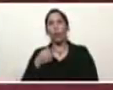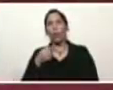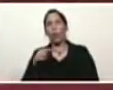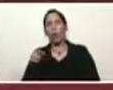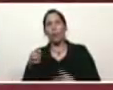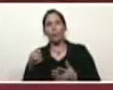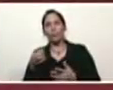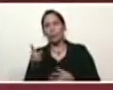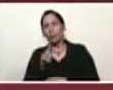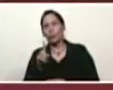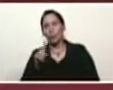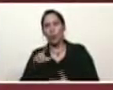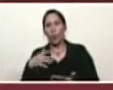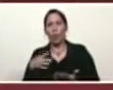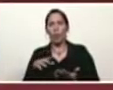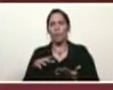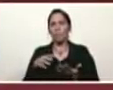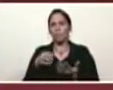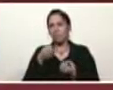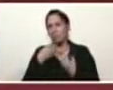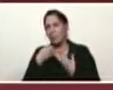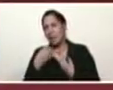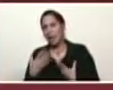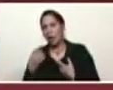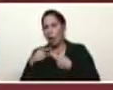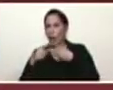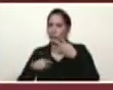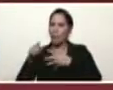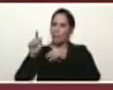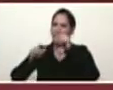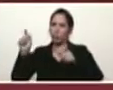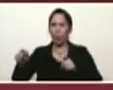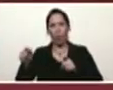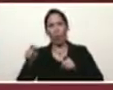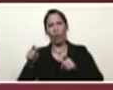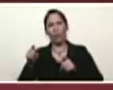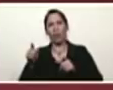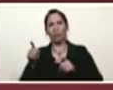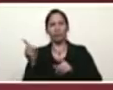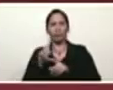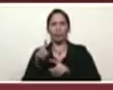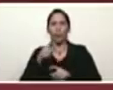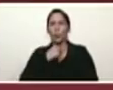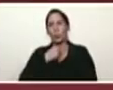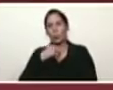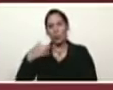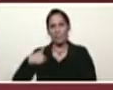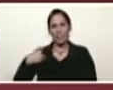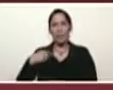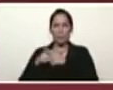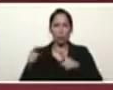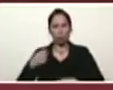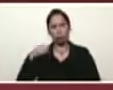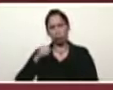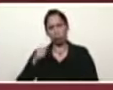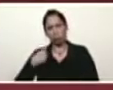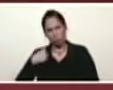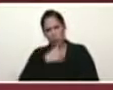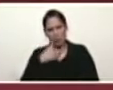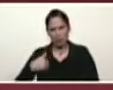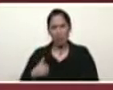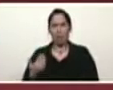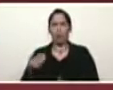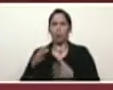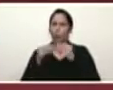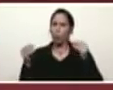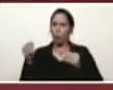oro. ¿Está bien? Yo sí los quiero a todos. Yo quiero a toda mi patria. Quiero a todo el pueblo. Aprecio a los venezolanos, a todos.